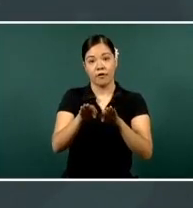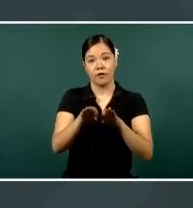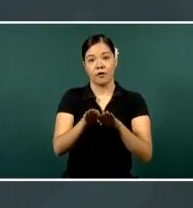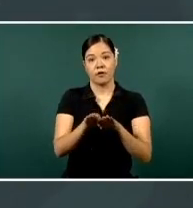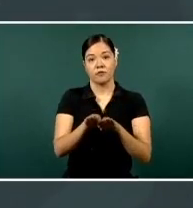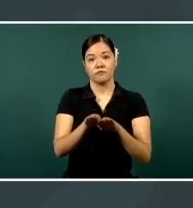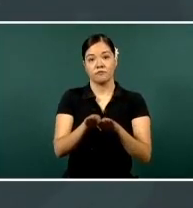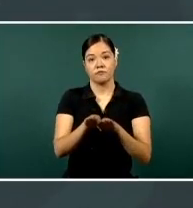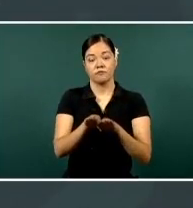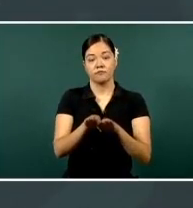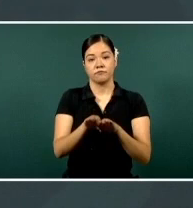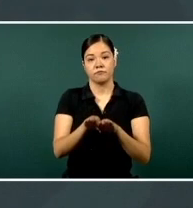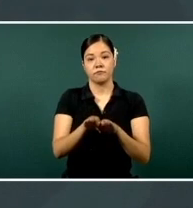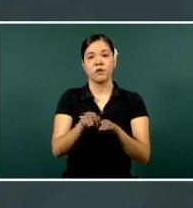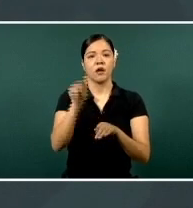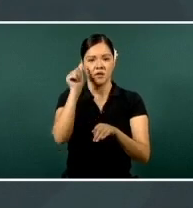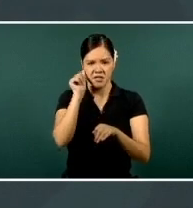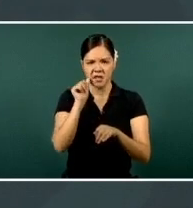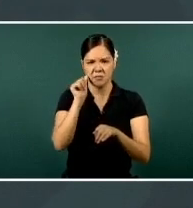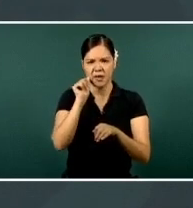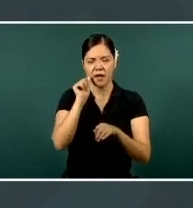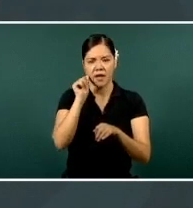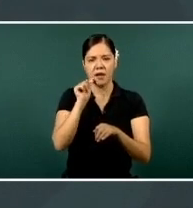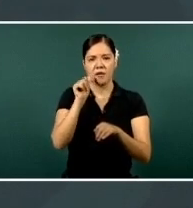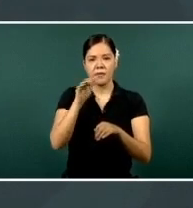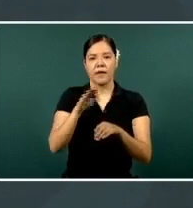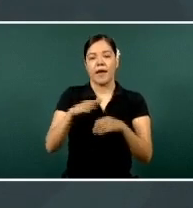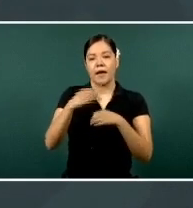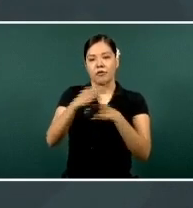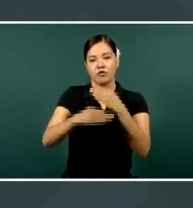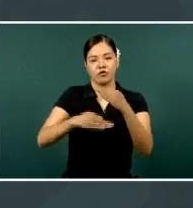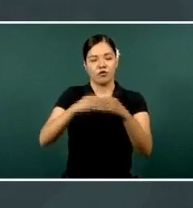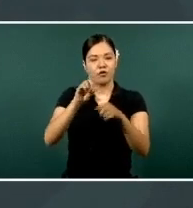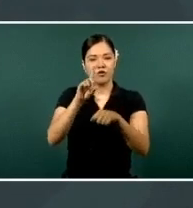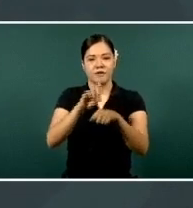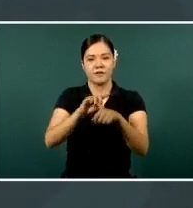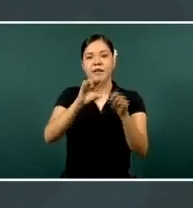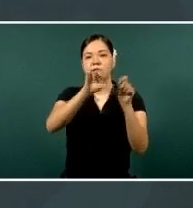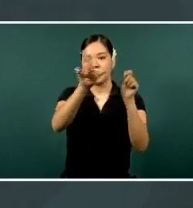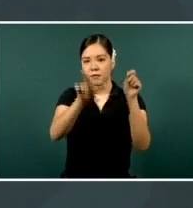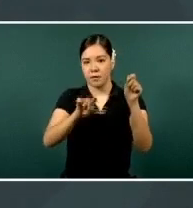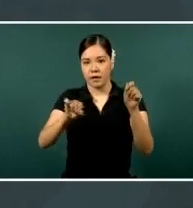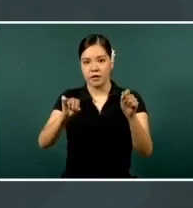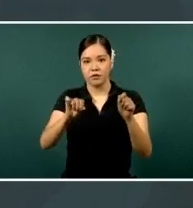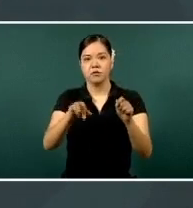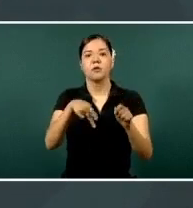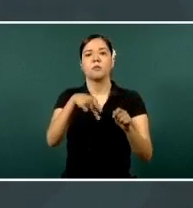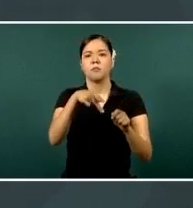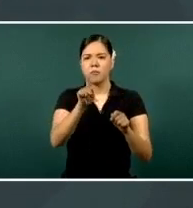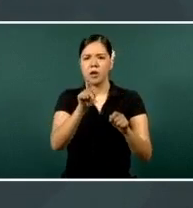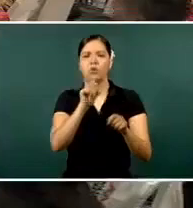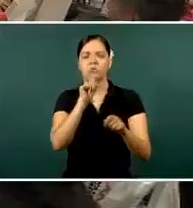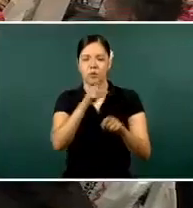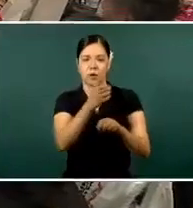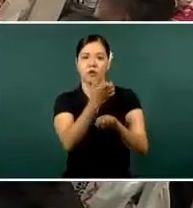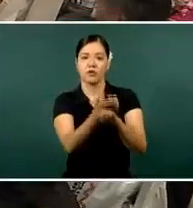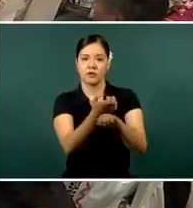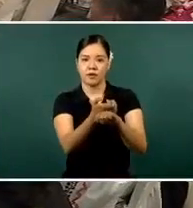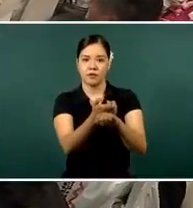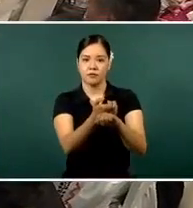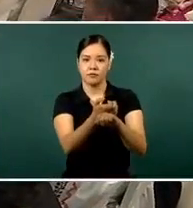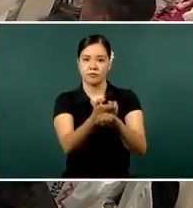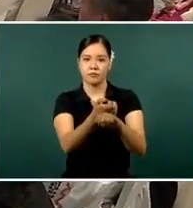por lo general en la Ciudad de México, pero también en los estados. Ahora